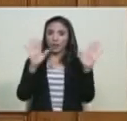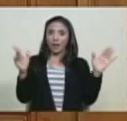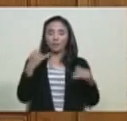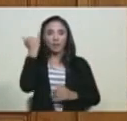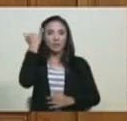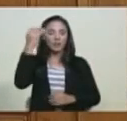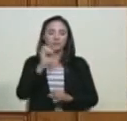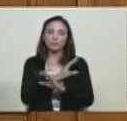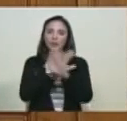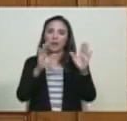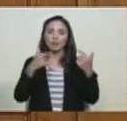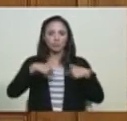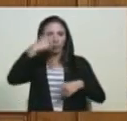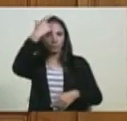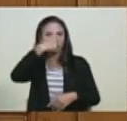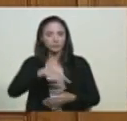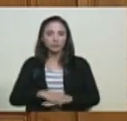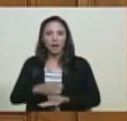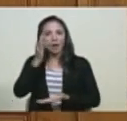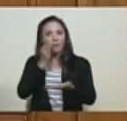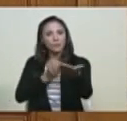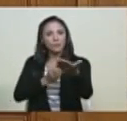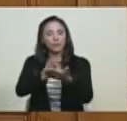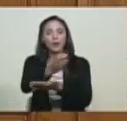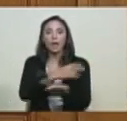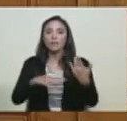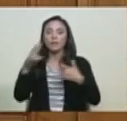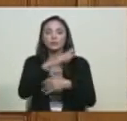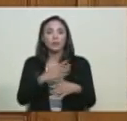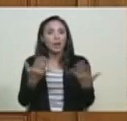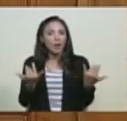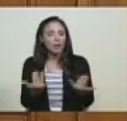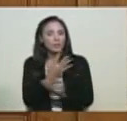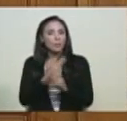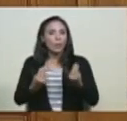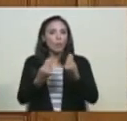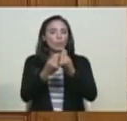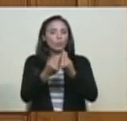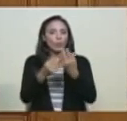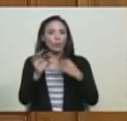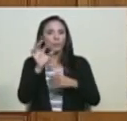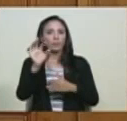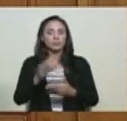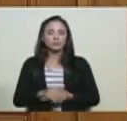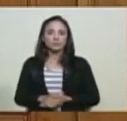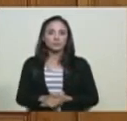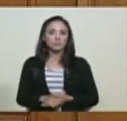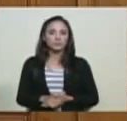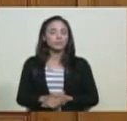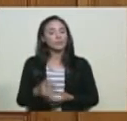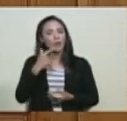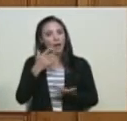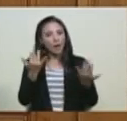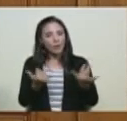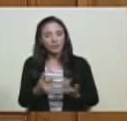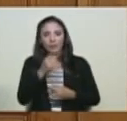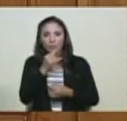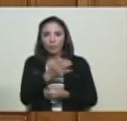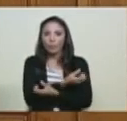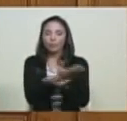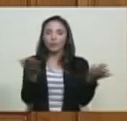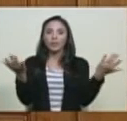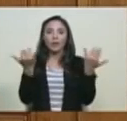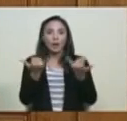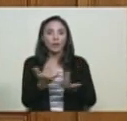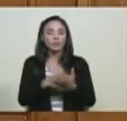nunca, hoy sé que el destino de Venezuela está en nuestras manos. Y les digo, compatriotas, está en